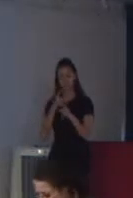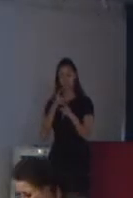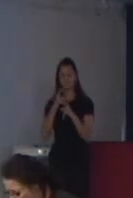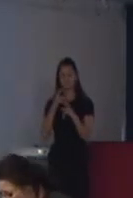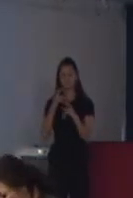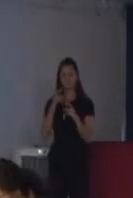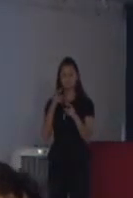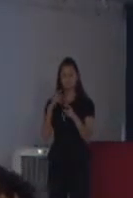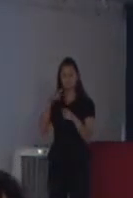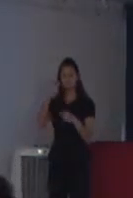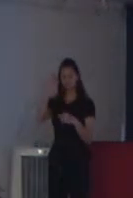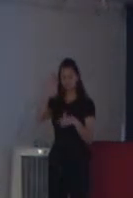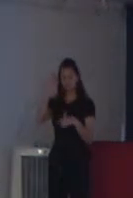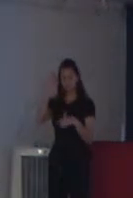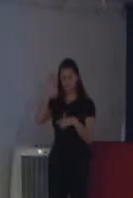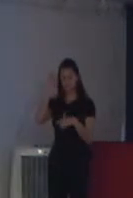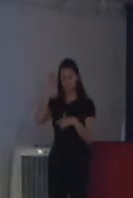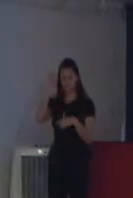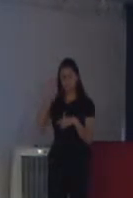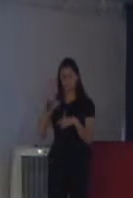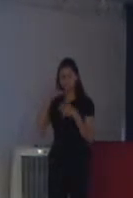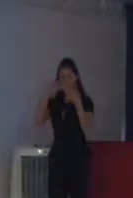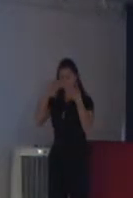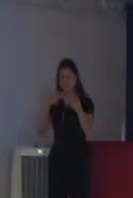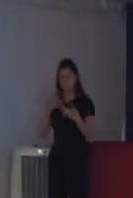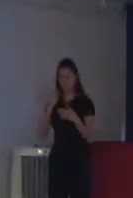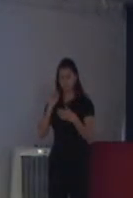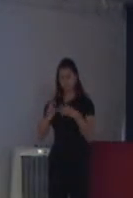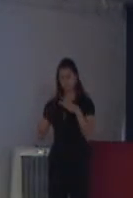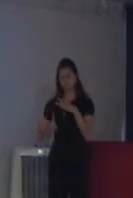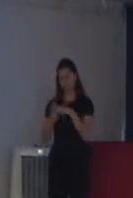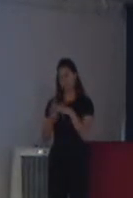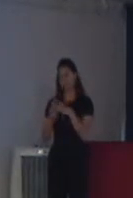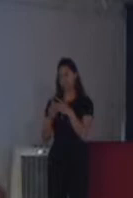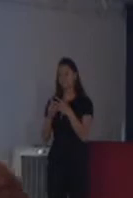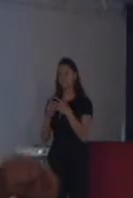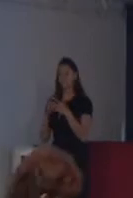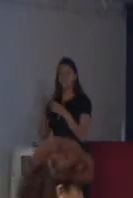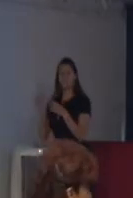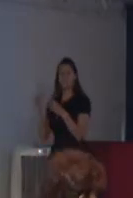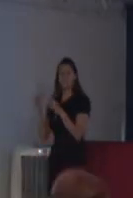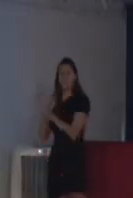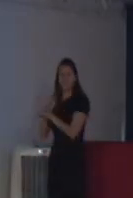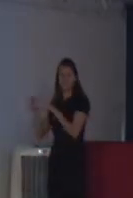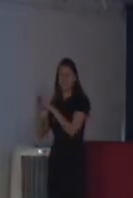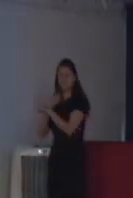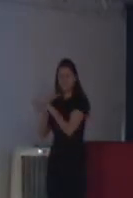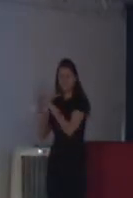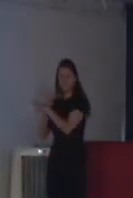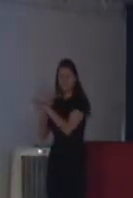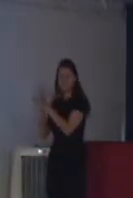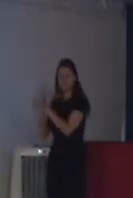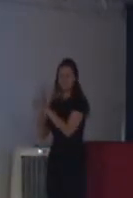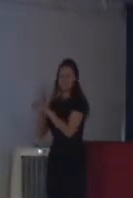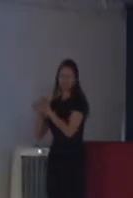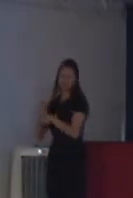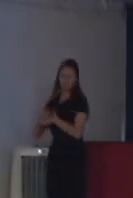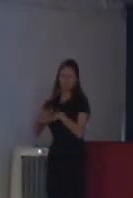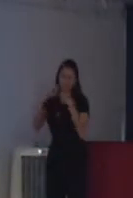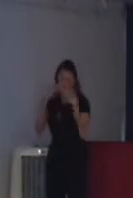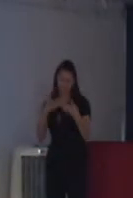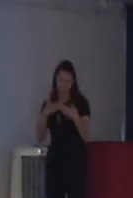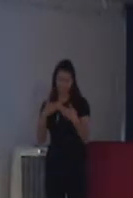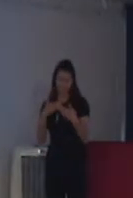de tener una discapacidad derivada justamente por el conflicto, sino que tiene que ver también con una suerte de